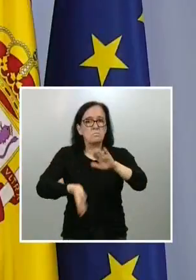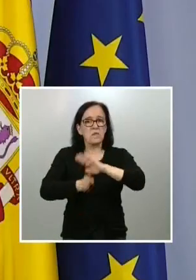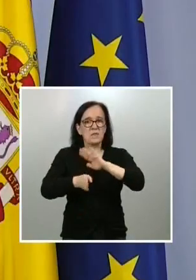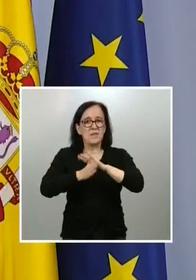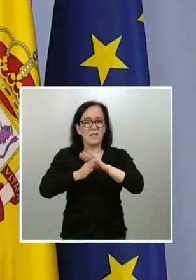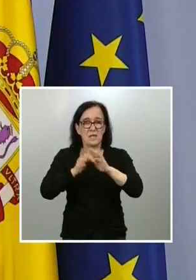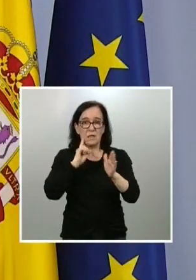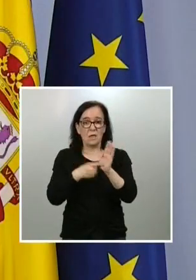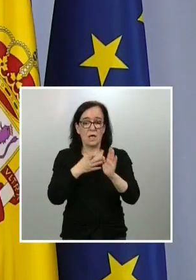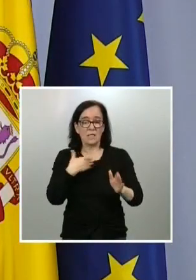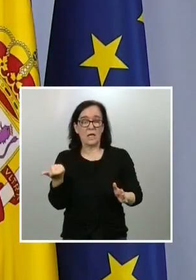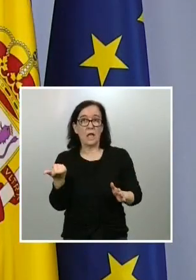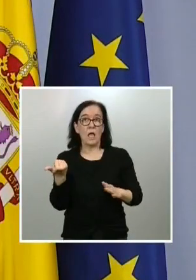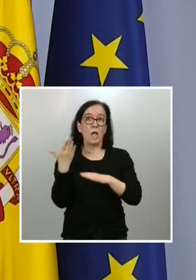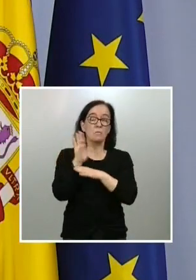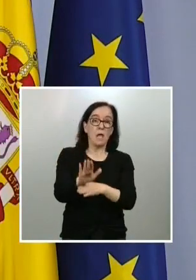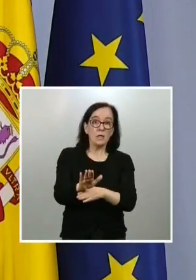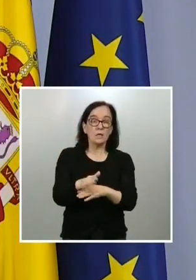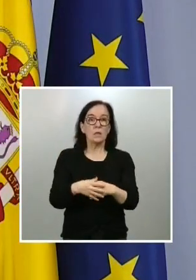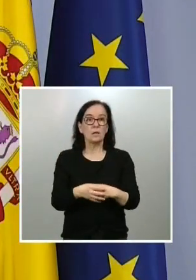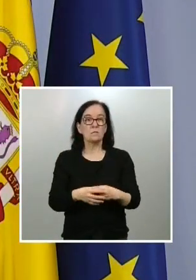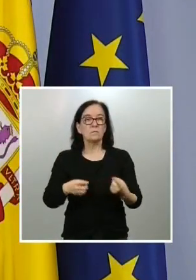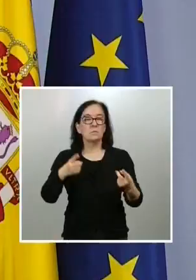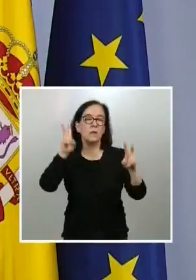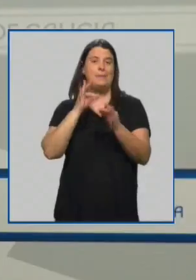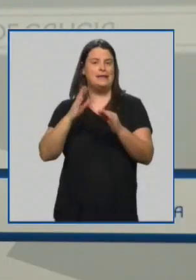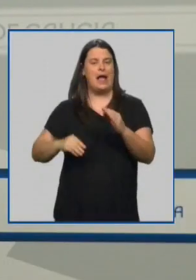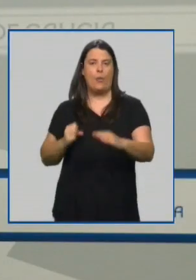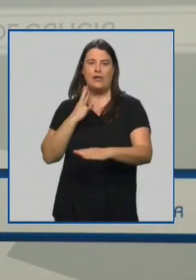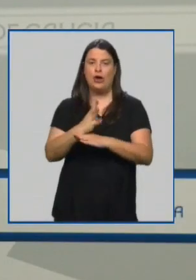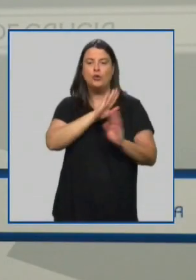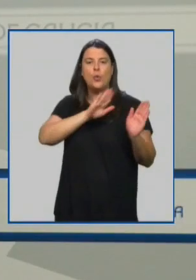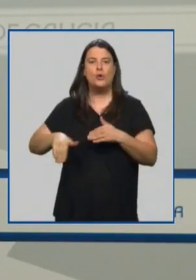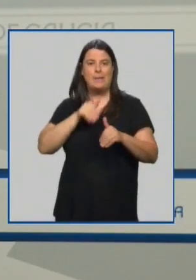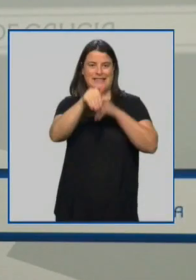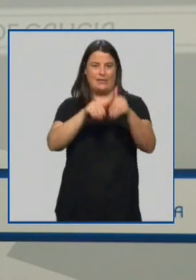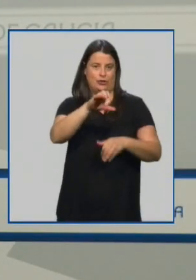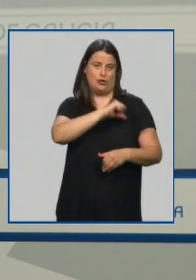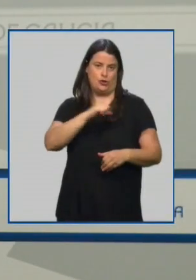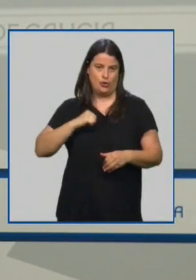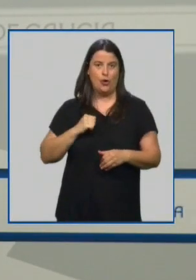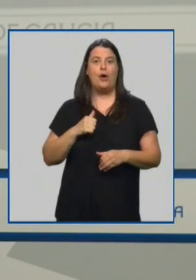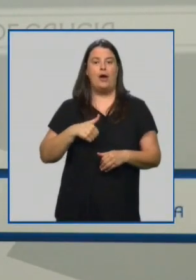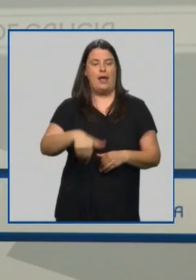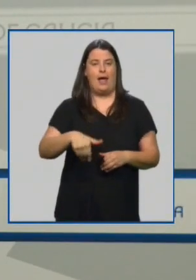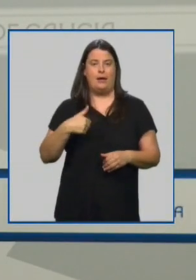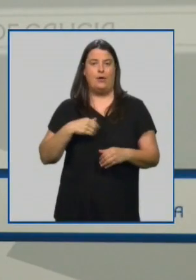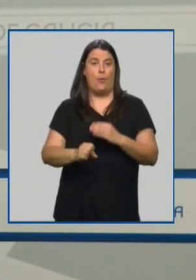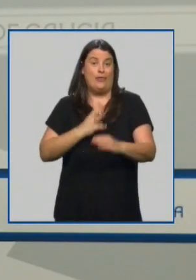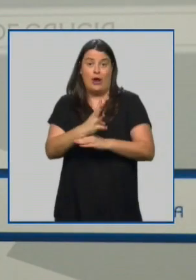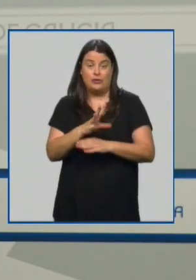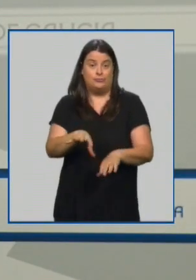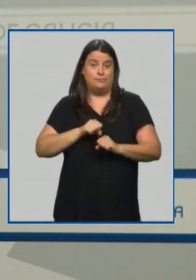acusado a Isabel Díaz Ayuso de apoyarlas. A la tensión entre el Ejecutivo y el principal partido de la oposición se suma